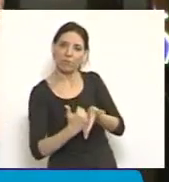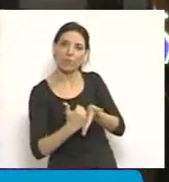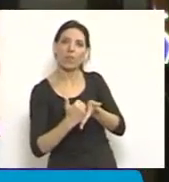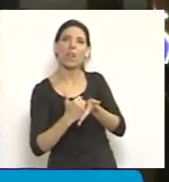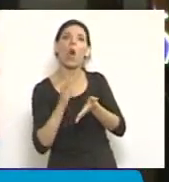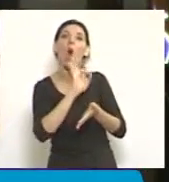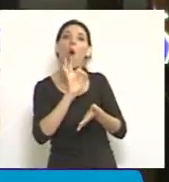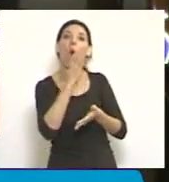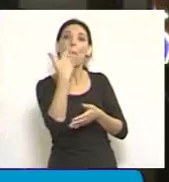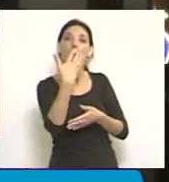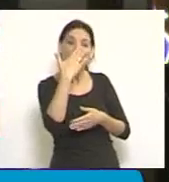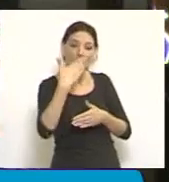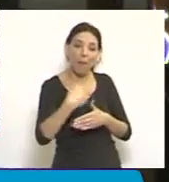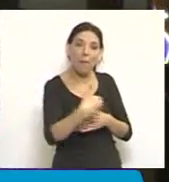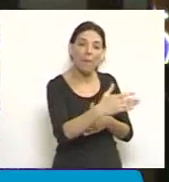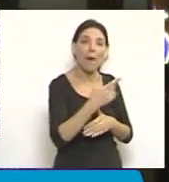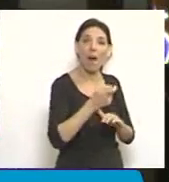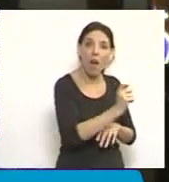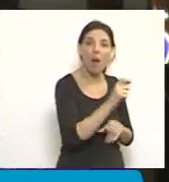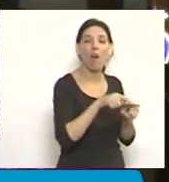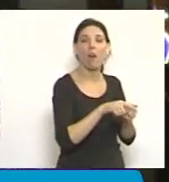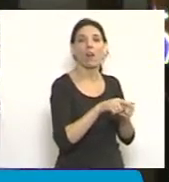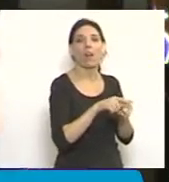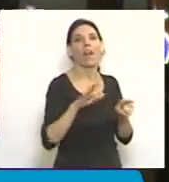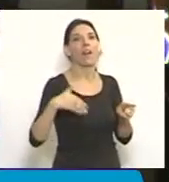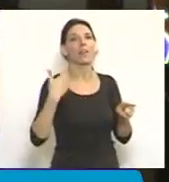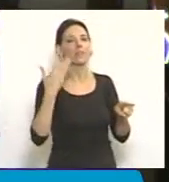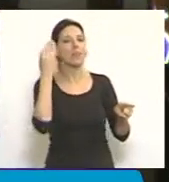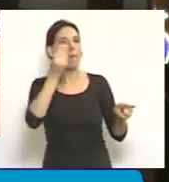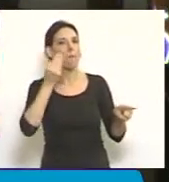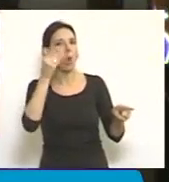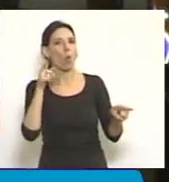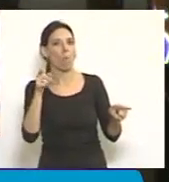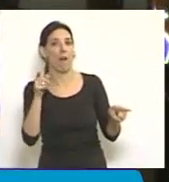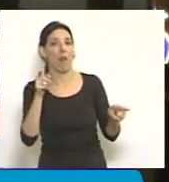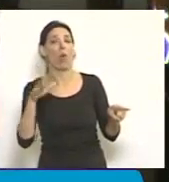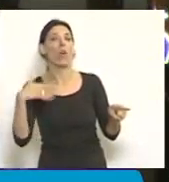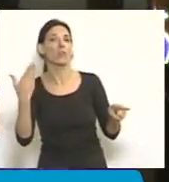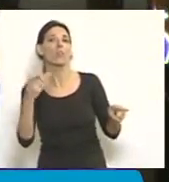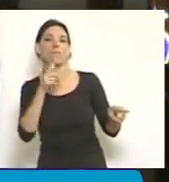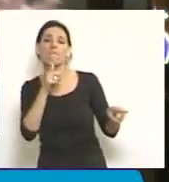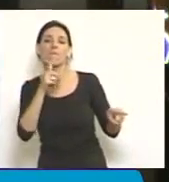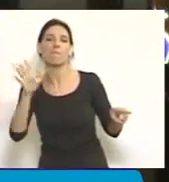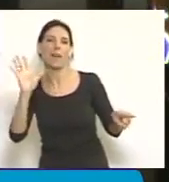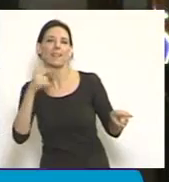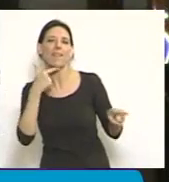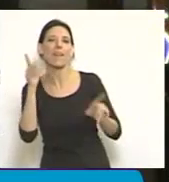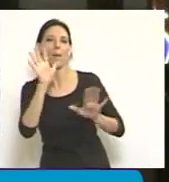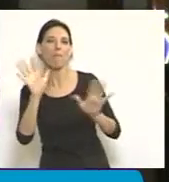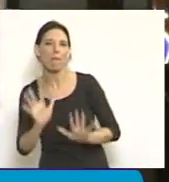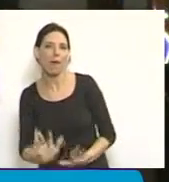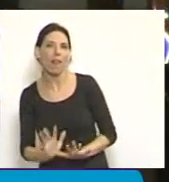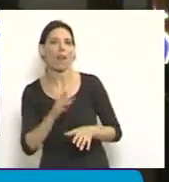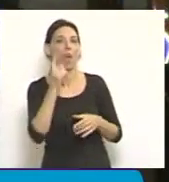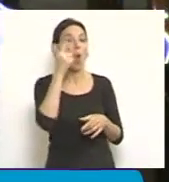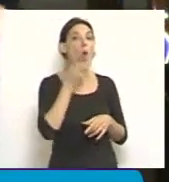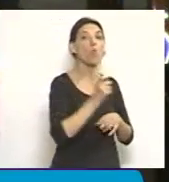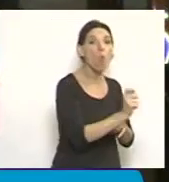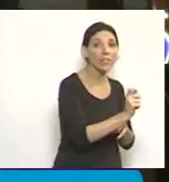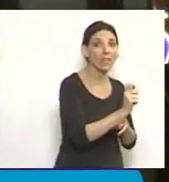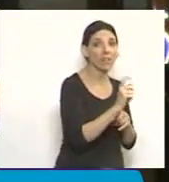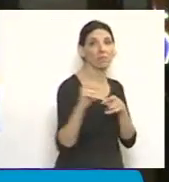impresión de que el oficialismo está preocupado por algunas causas que tramitan en la justicia